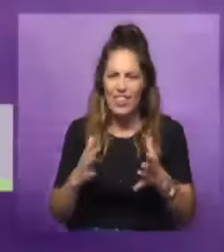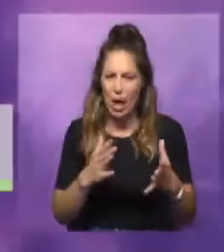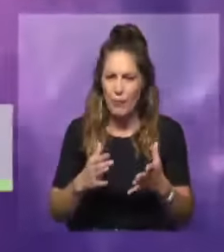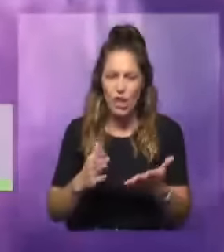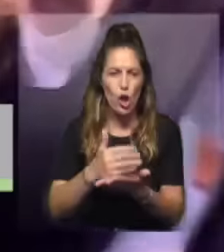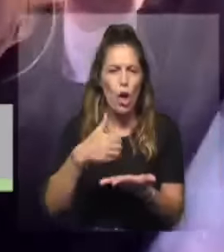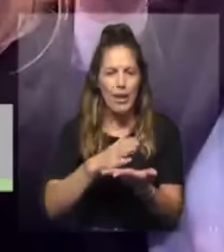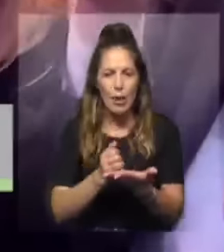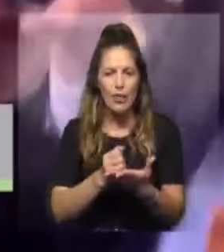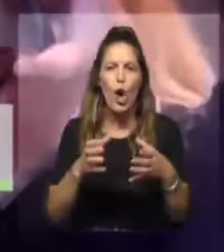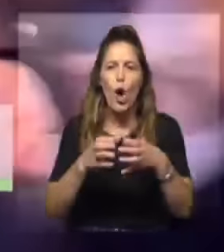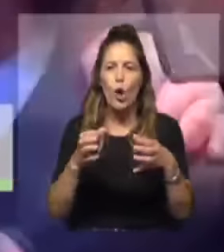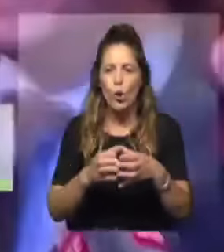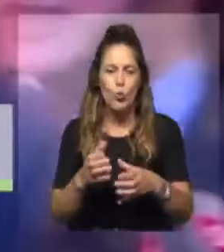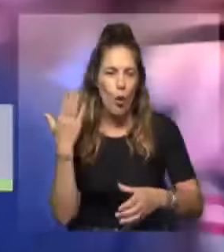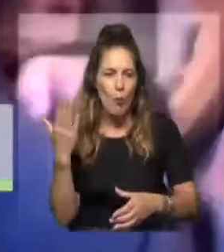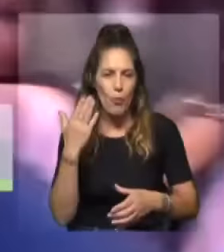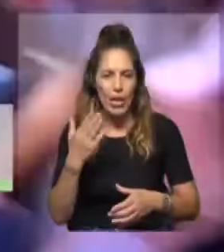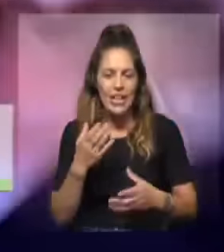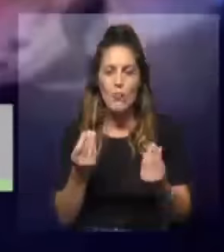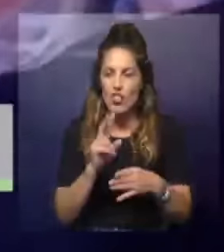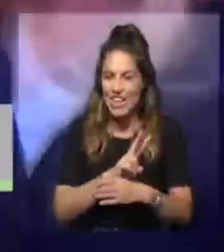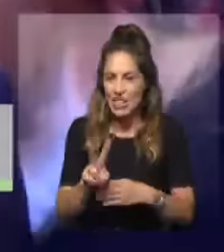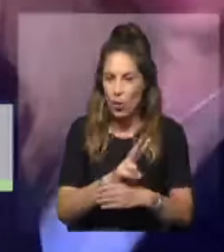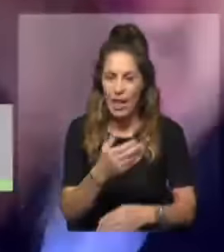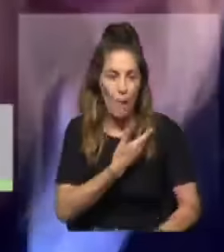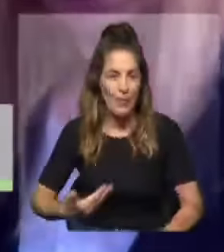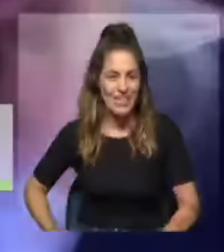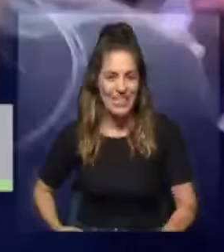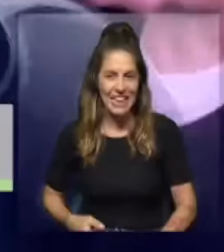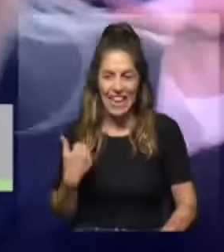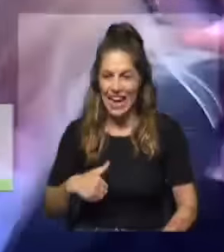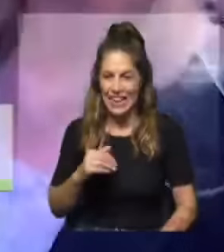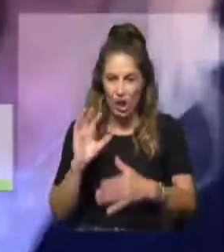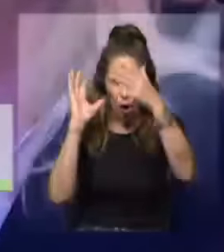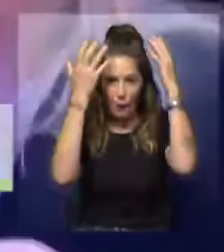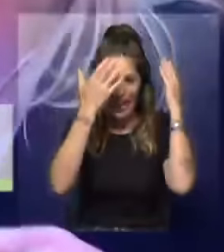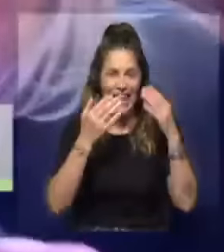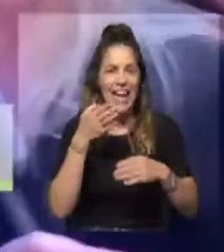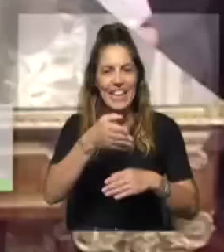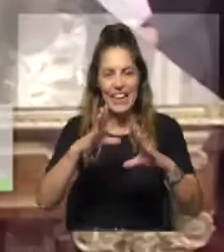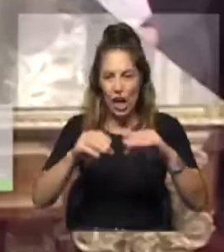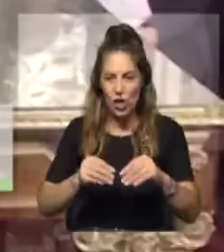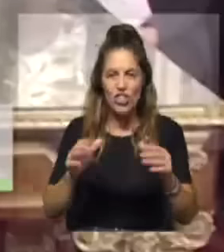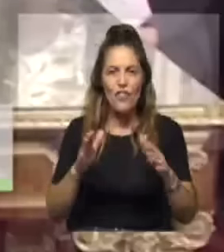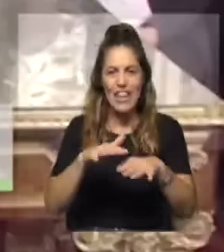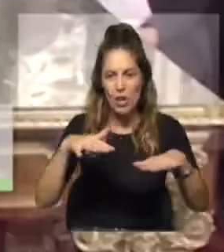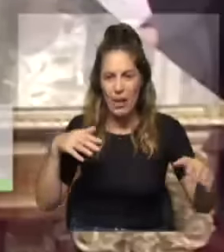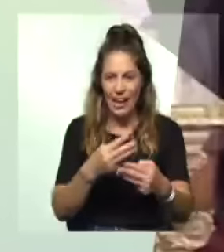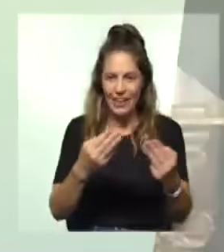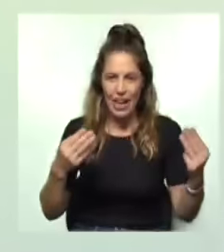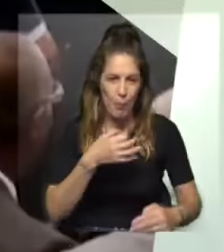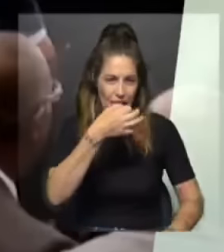movilizaciones populares y un fuerte operativo de seguridad el presidente argentino Javier Miley comparecerá esta noche ante la asamblea general para dar un